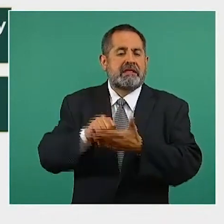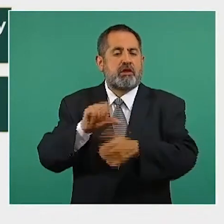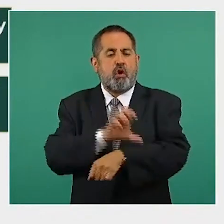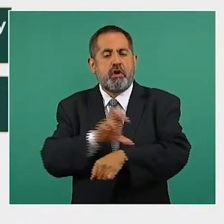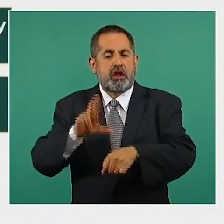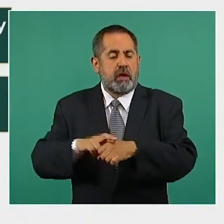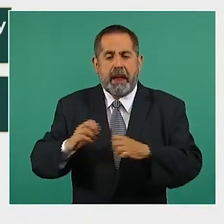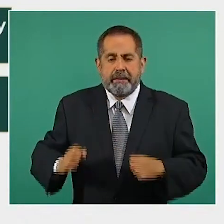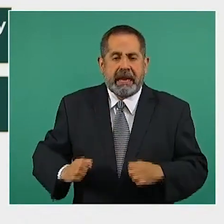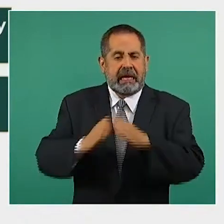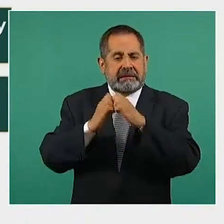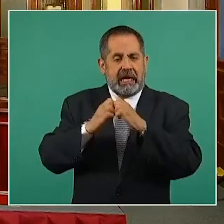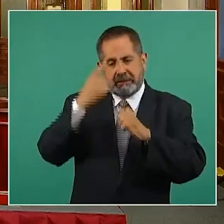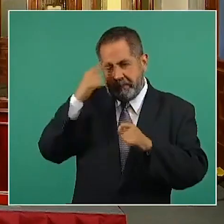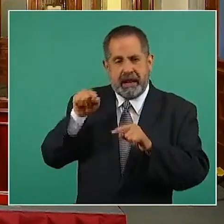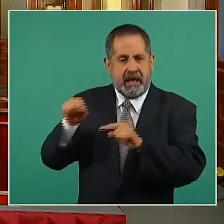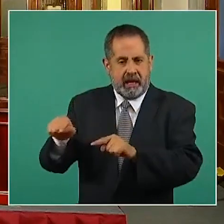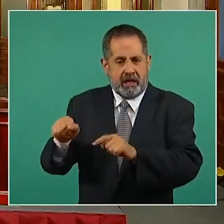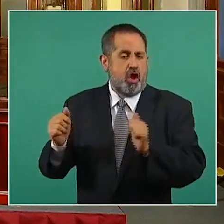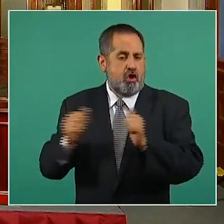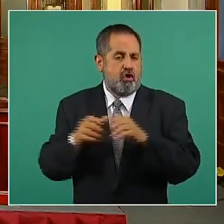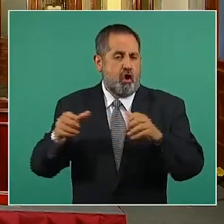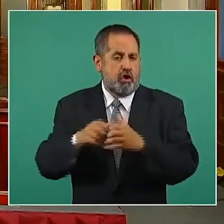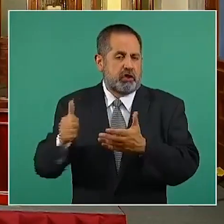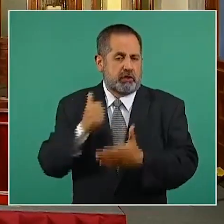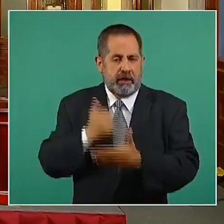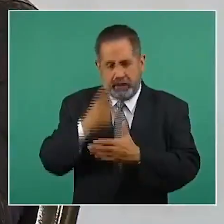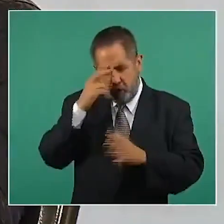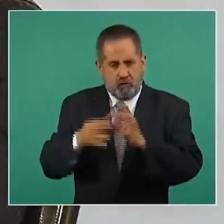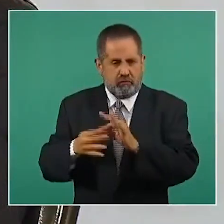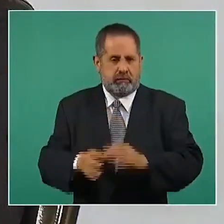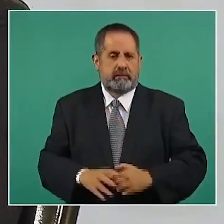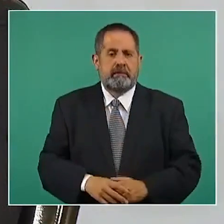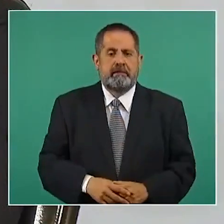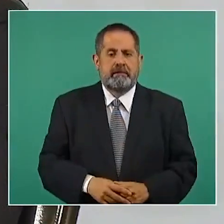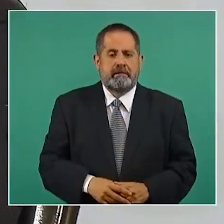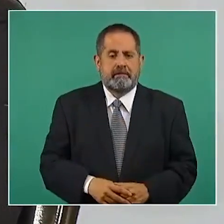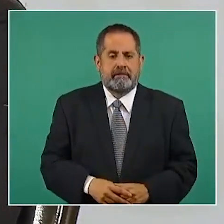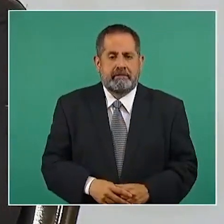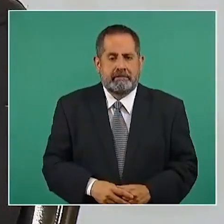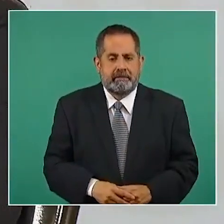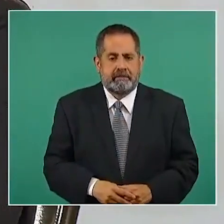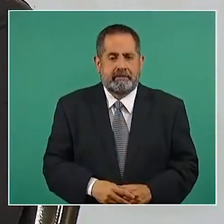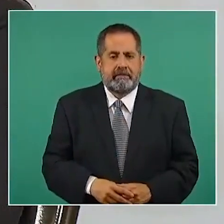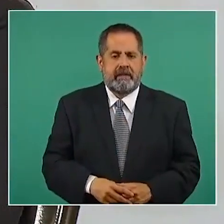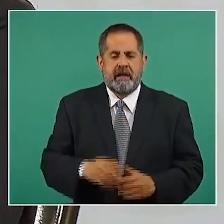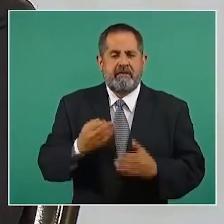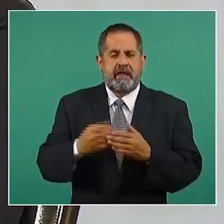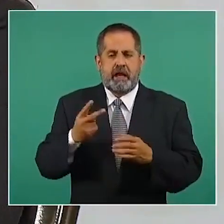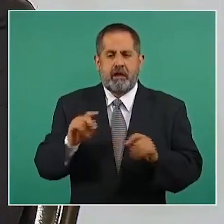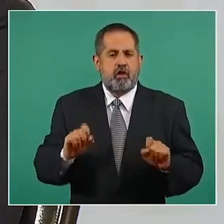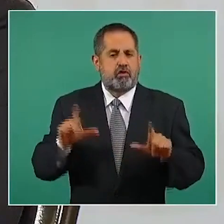médicas de SINSAE en vinculación con el CRUM de Ciudad de México. Siguiente, faltan 2 diapositivas.